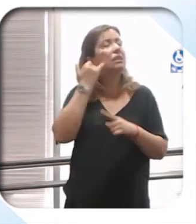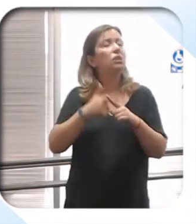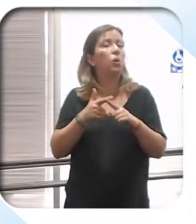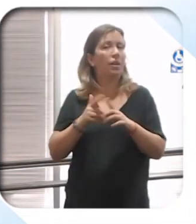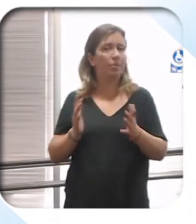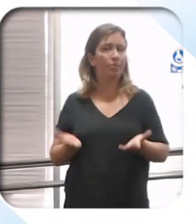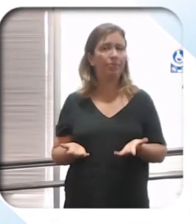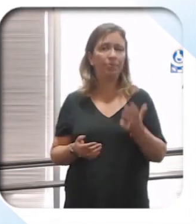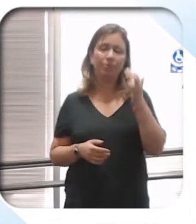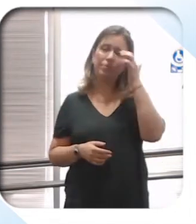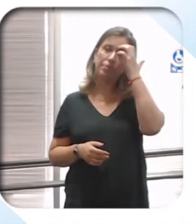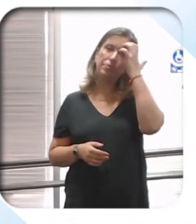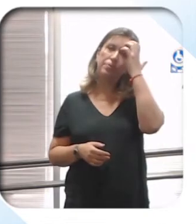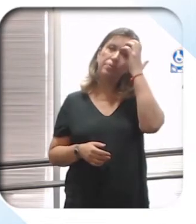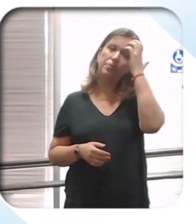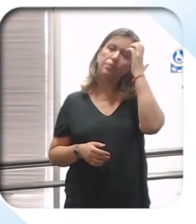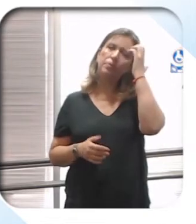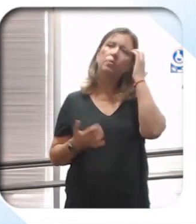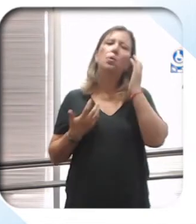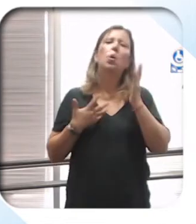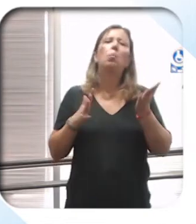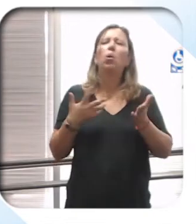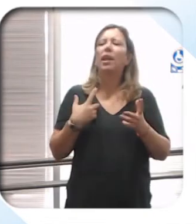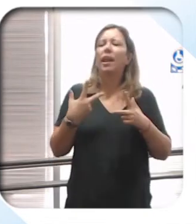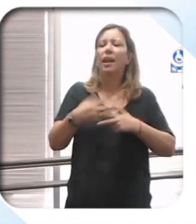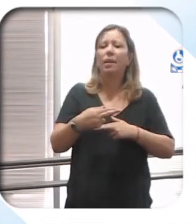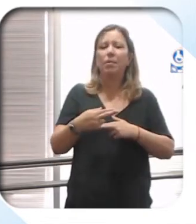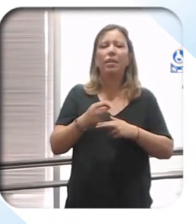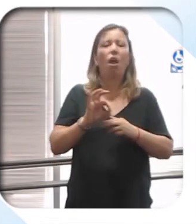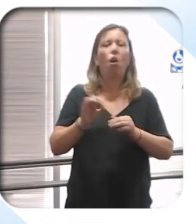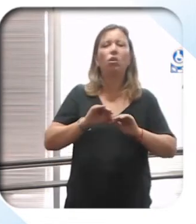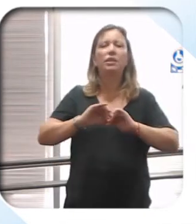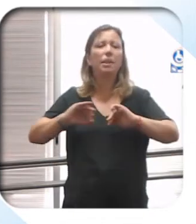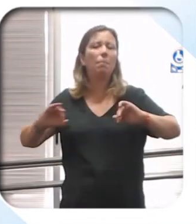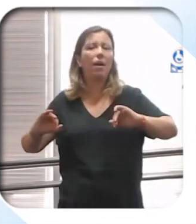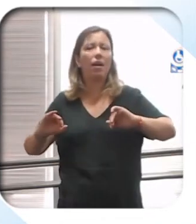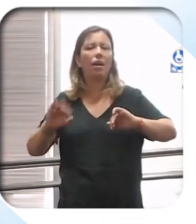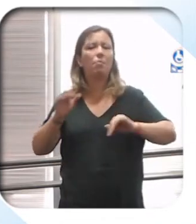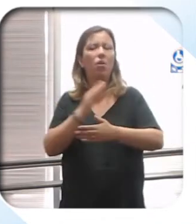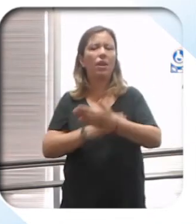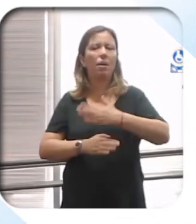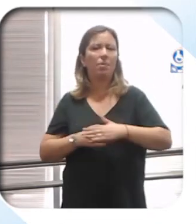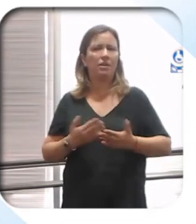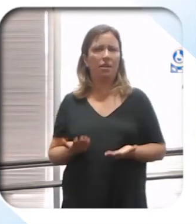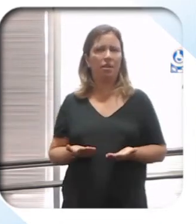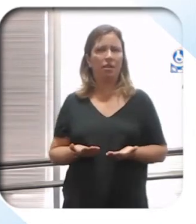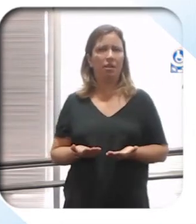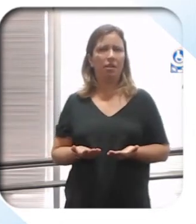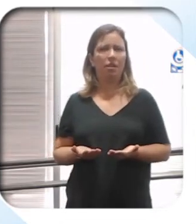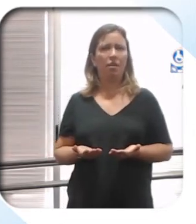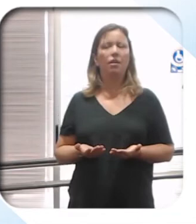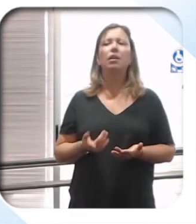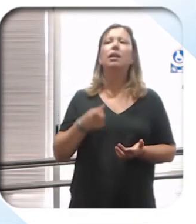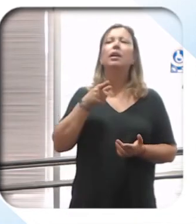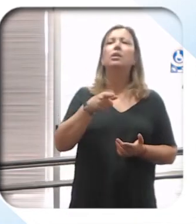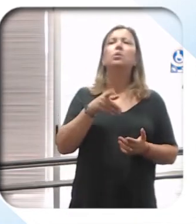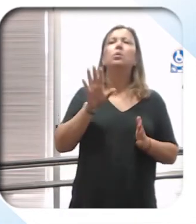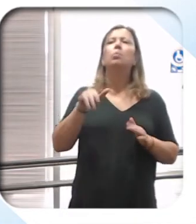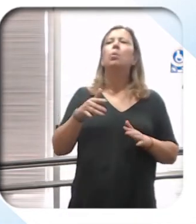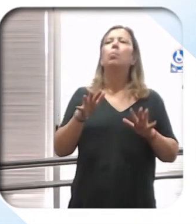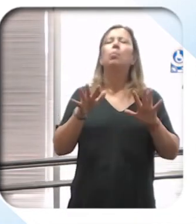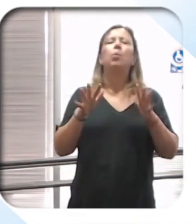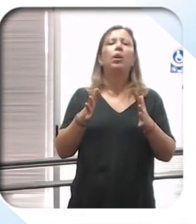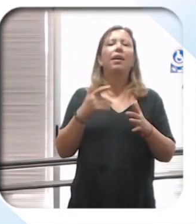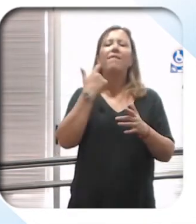sexualidad? ¿Por qué limite? ¿Por qué esto que aleja a la sexualidad y la discapacidad? Una es por lo poco que la